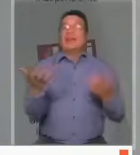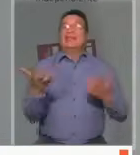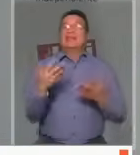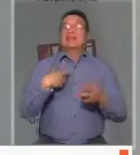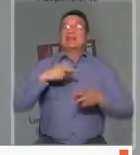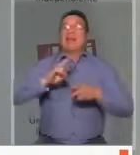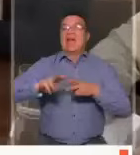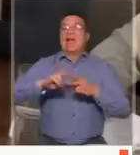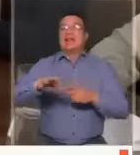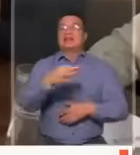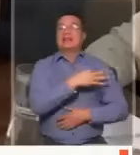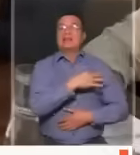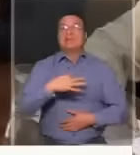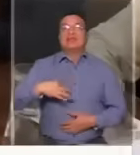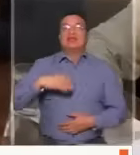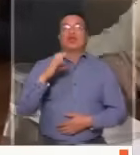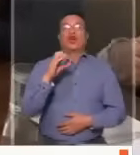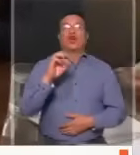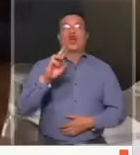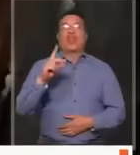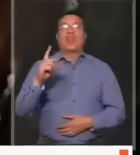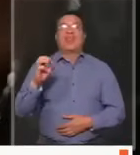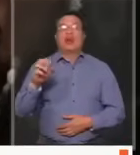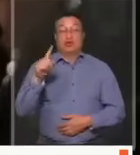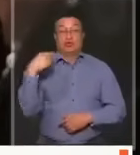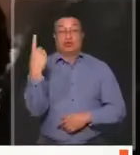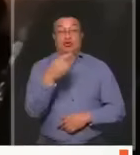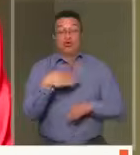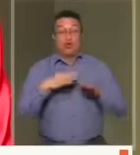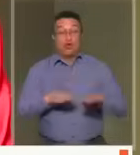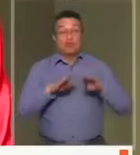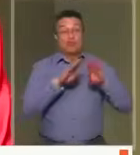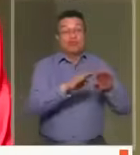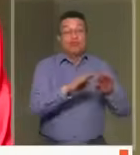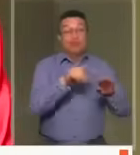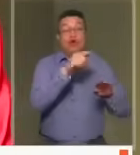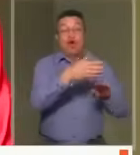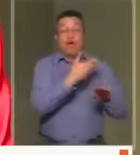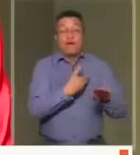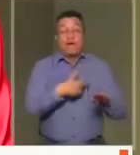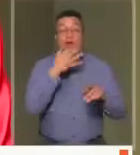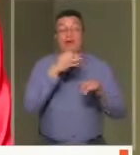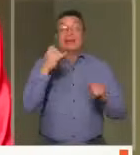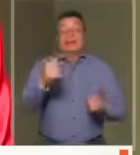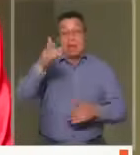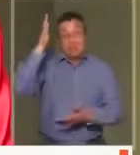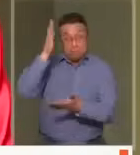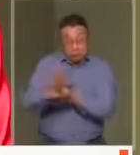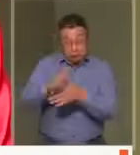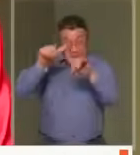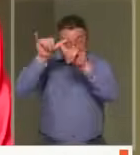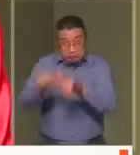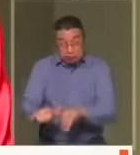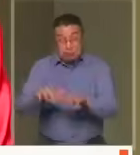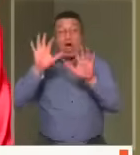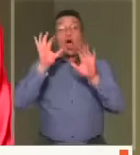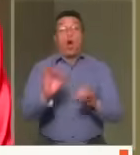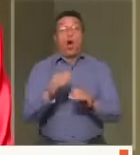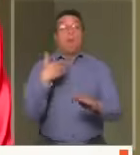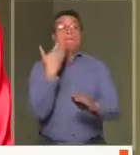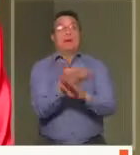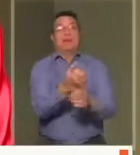haciendo el ministro Cordero. En el oficialismo hubo opiniones divididas. O mantienen al general Yáñez o le piden su renuncia